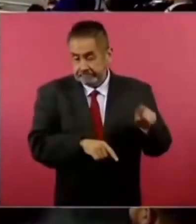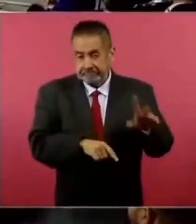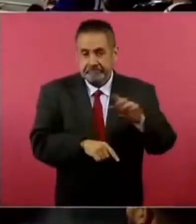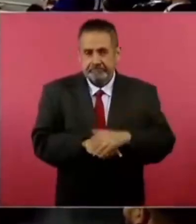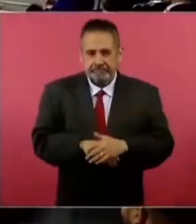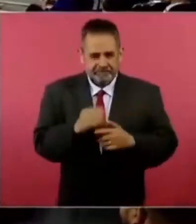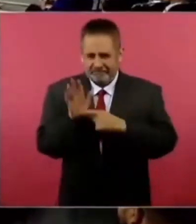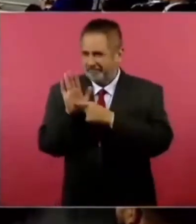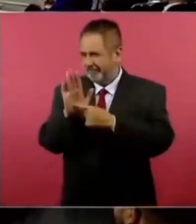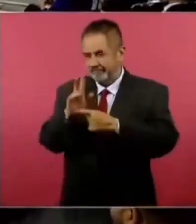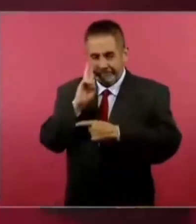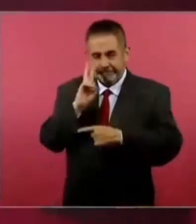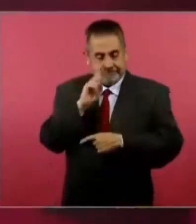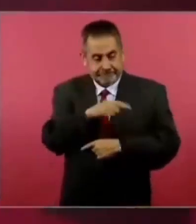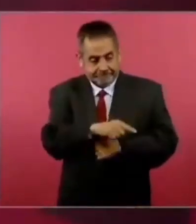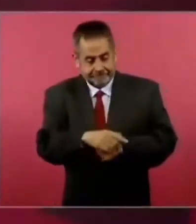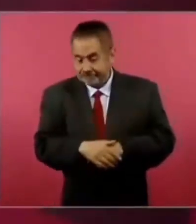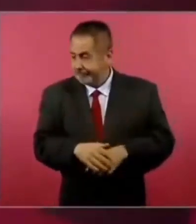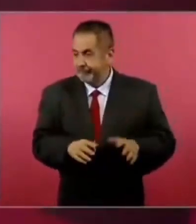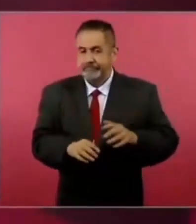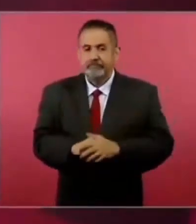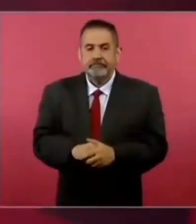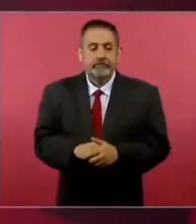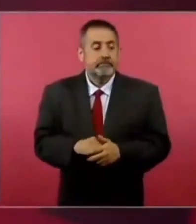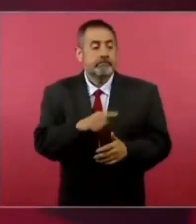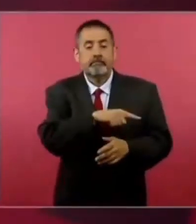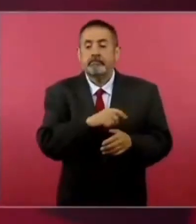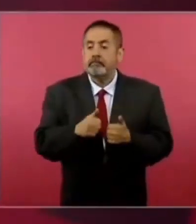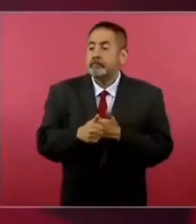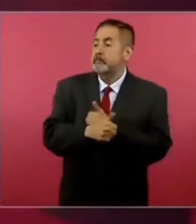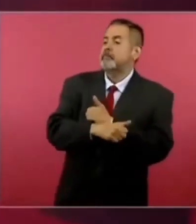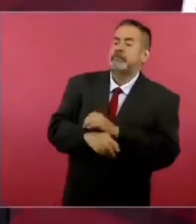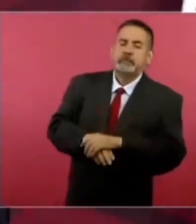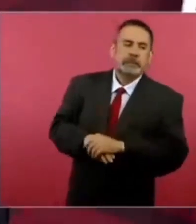Como lo que vamos ahorita a ver. Nada más que lo ocultan.